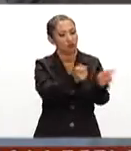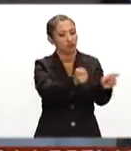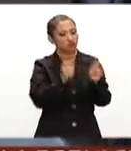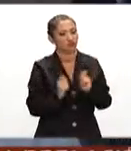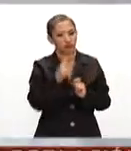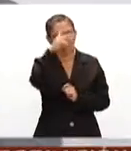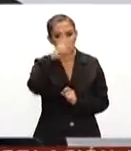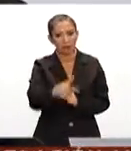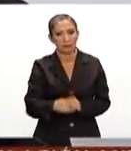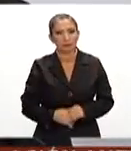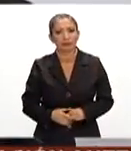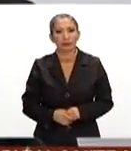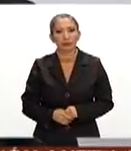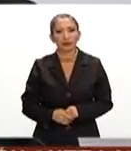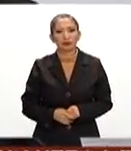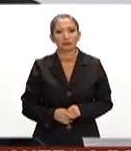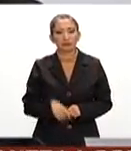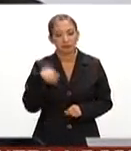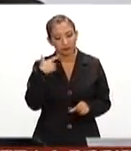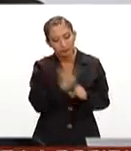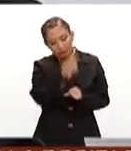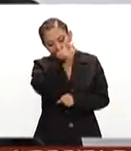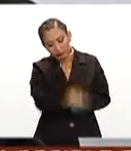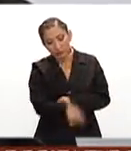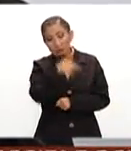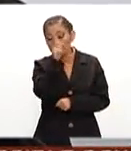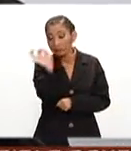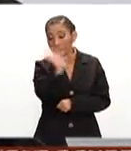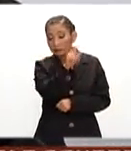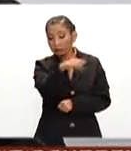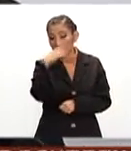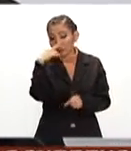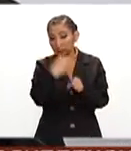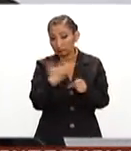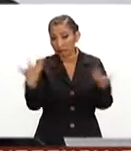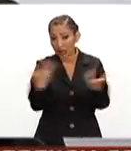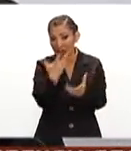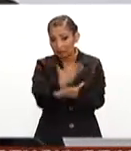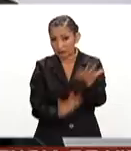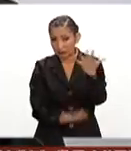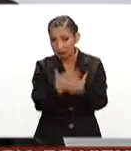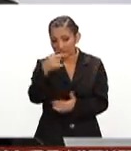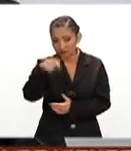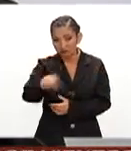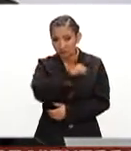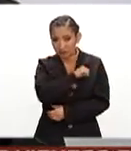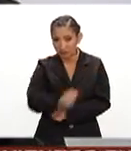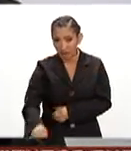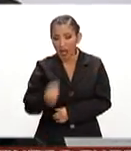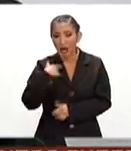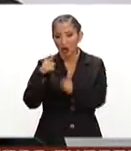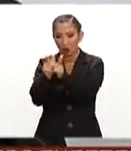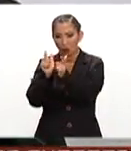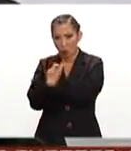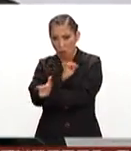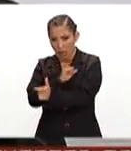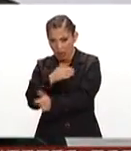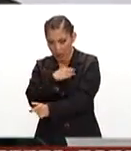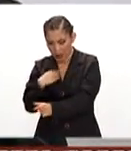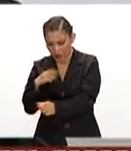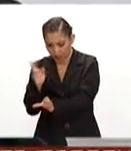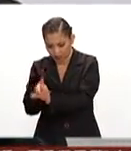nuestro país. Se le considera probable responsable de la comisión de los delitos de delincuencia